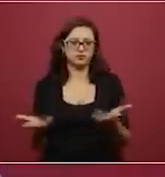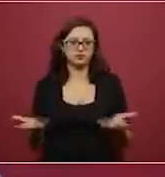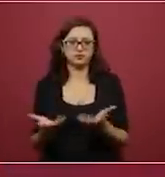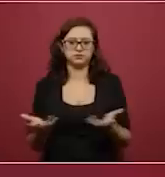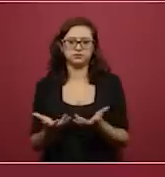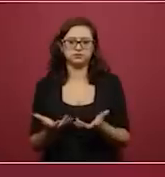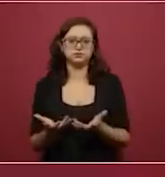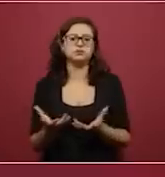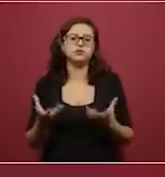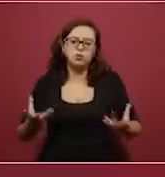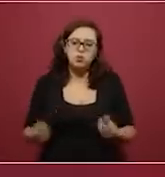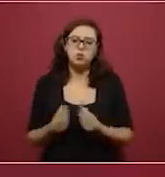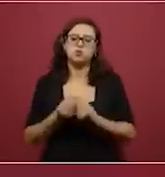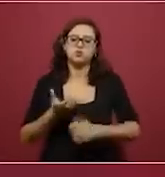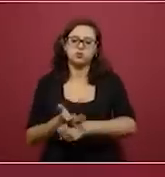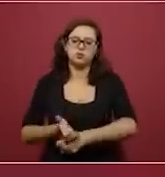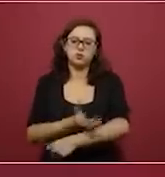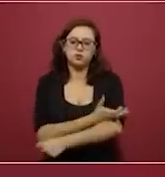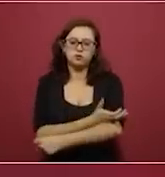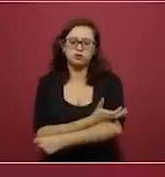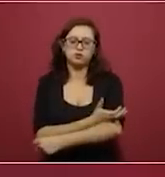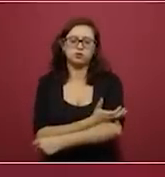con el acompañamiento de